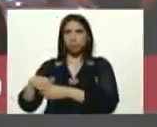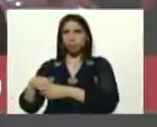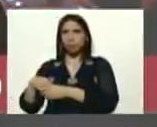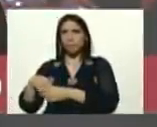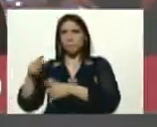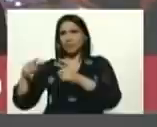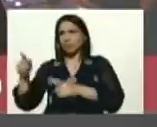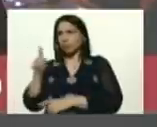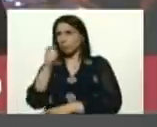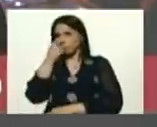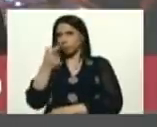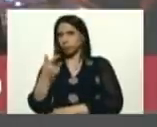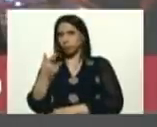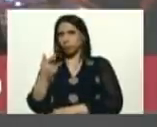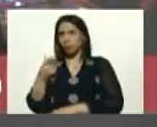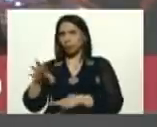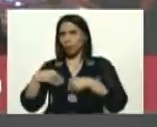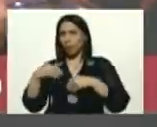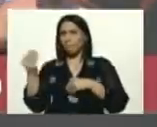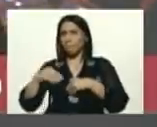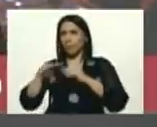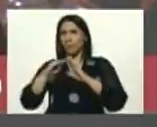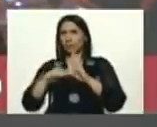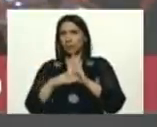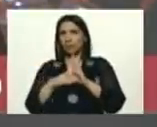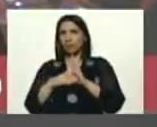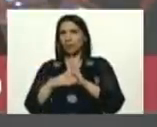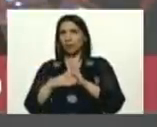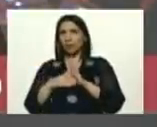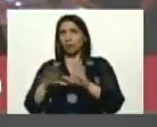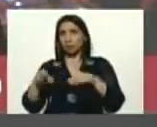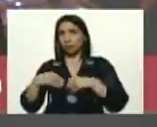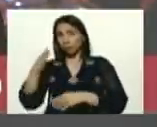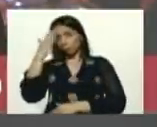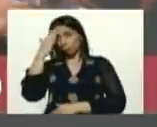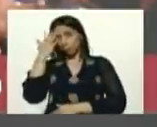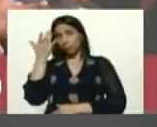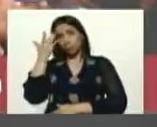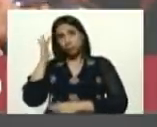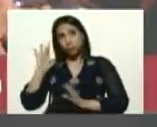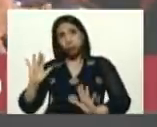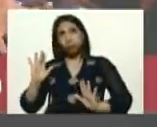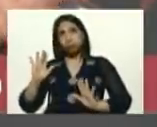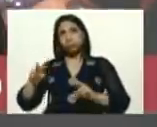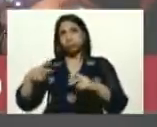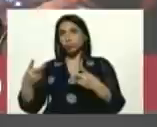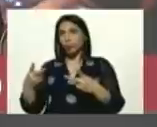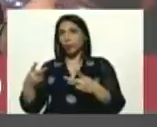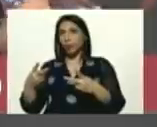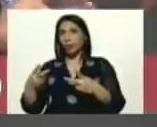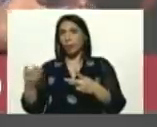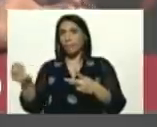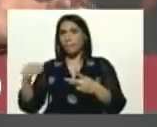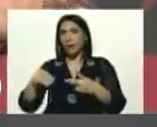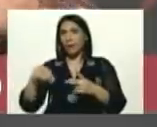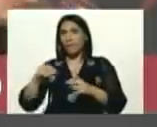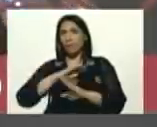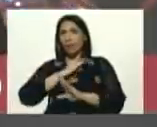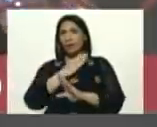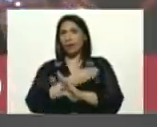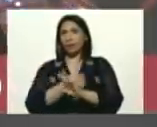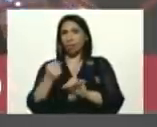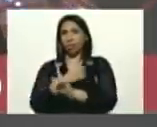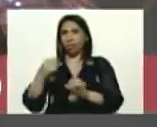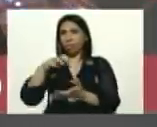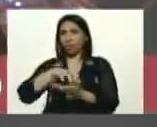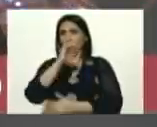atención? ¿Hay que tomar más medidas? Y sobre todo tomando en cuenta lo que pareciera ser la aparición de una nueva cepa más agresiva en el estado Zulia.